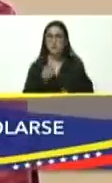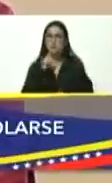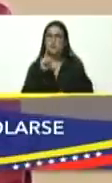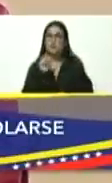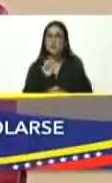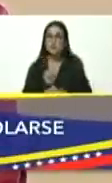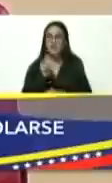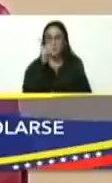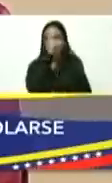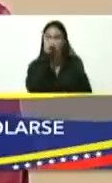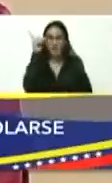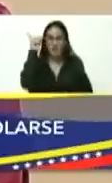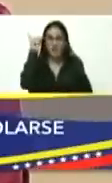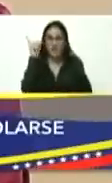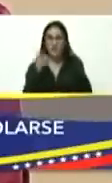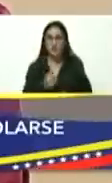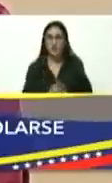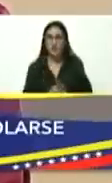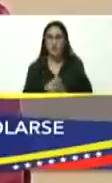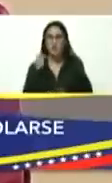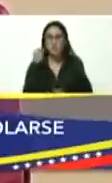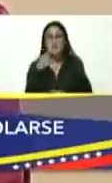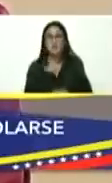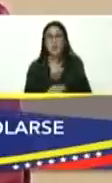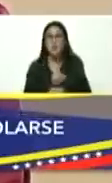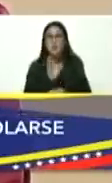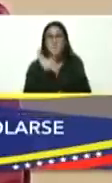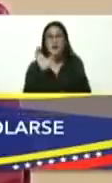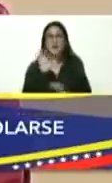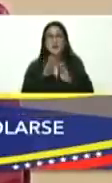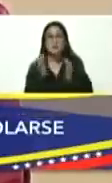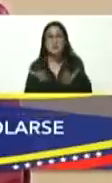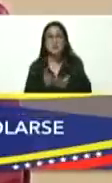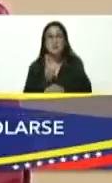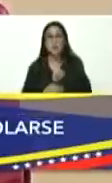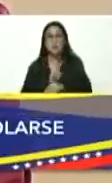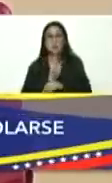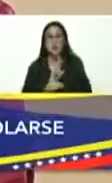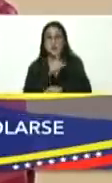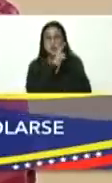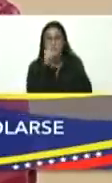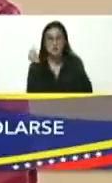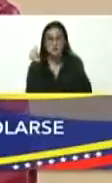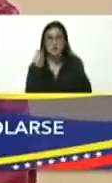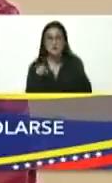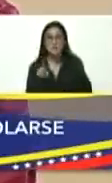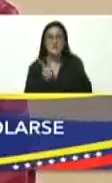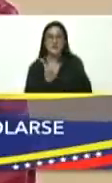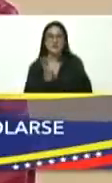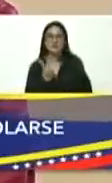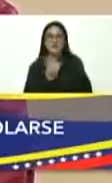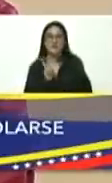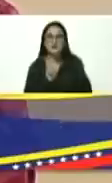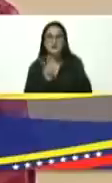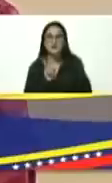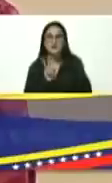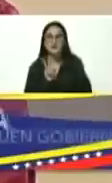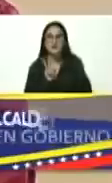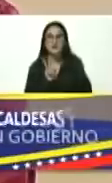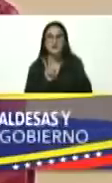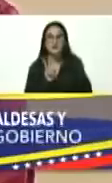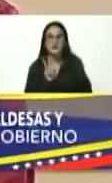y auxiliar yo creo que el único país del mundo que está usando tapabocas es venezuela creo